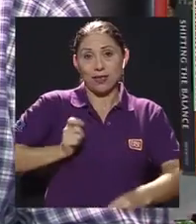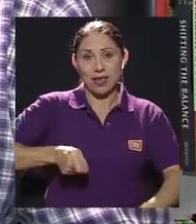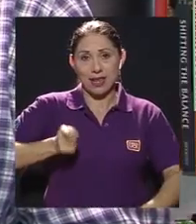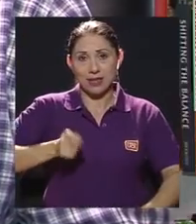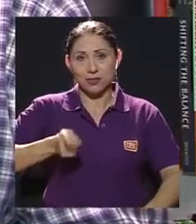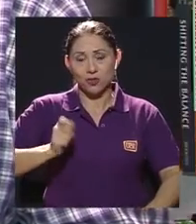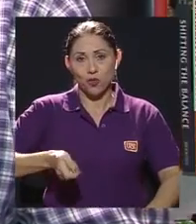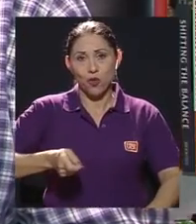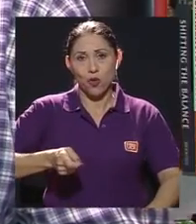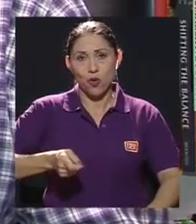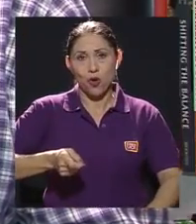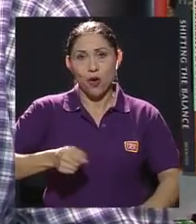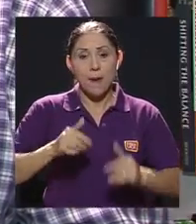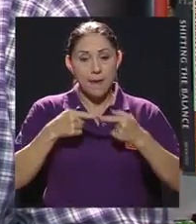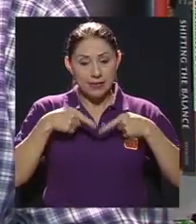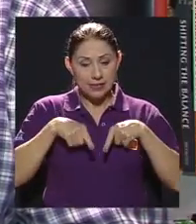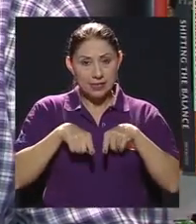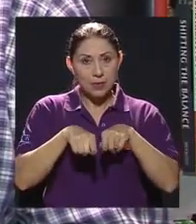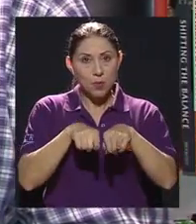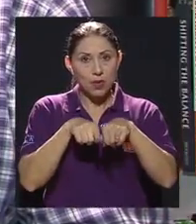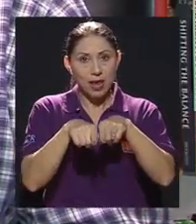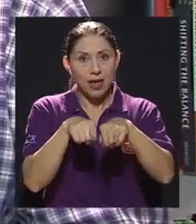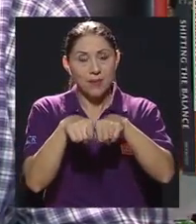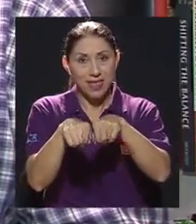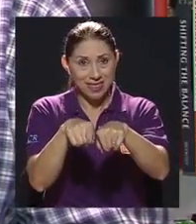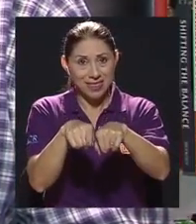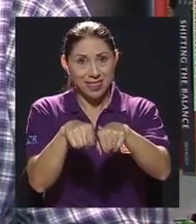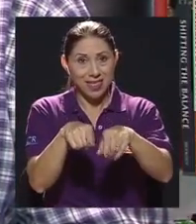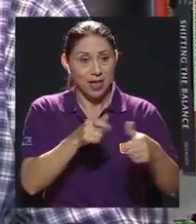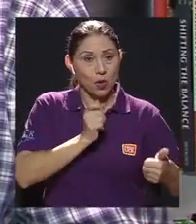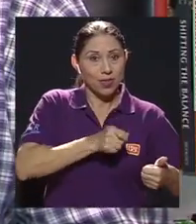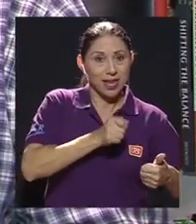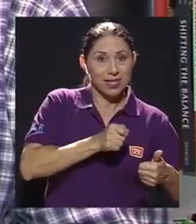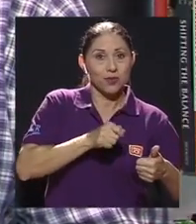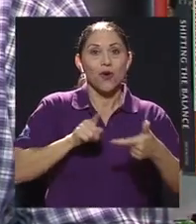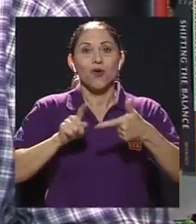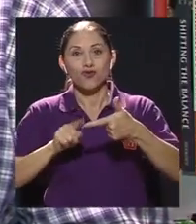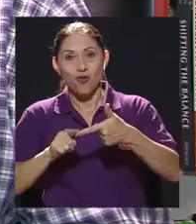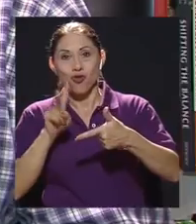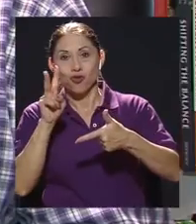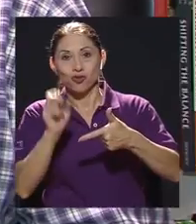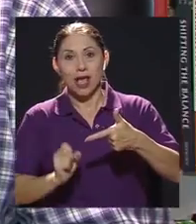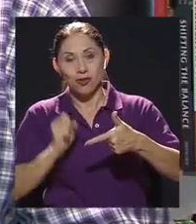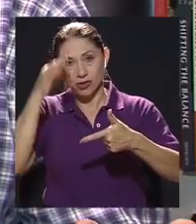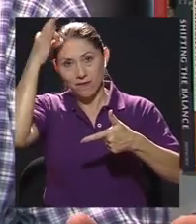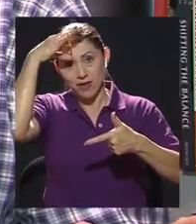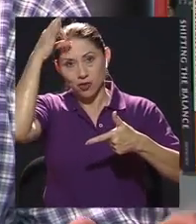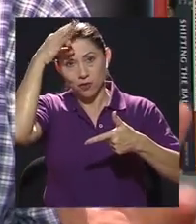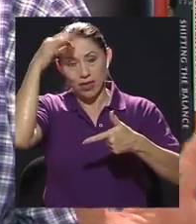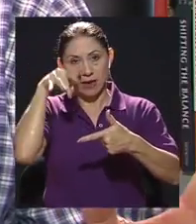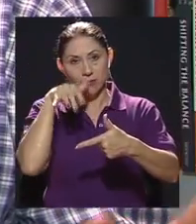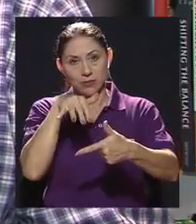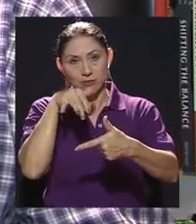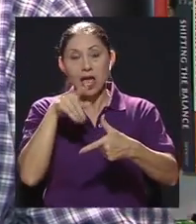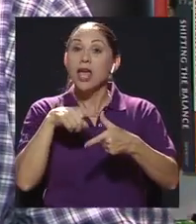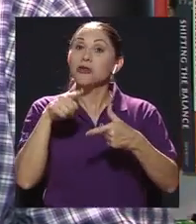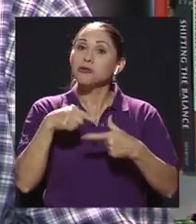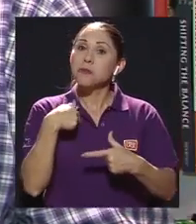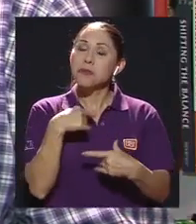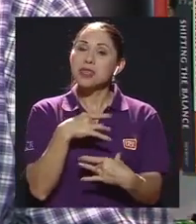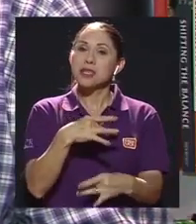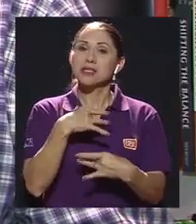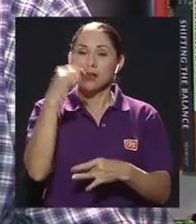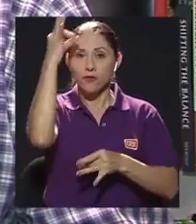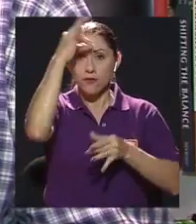simultáneamente con el estudio de Derecho, estudié 2 años de Filosofía, Y entonces me interesaron los filósofos